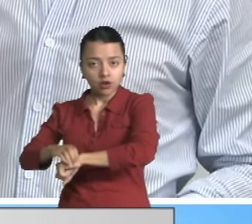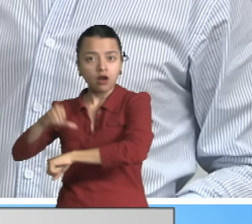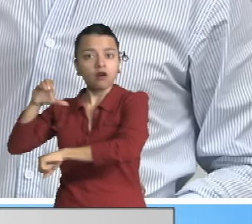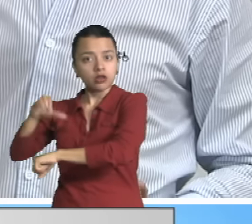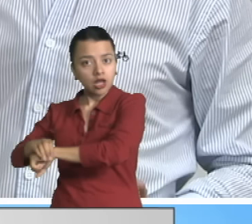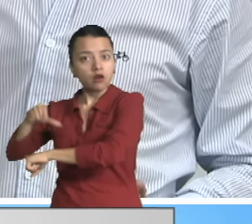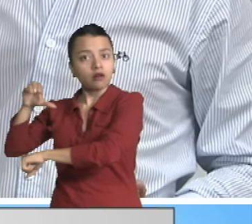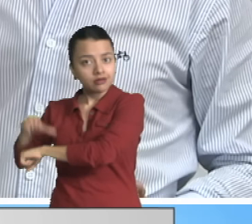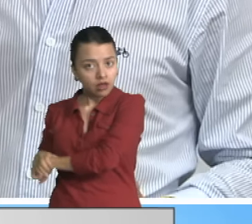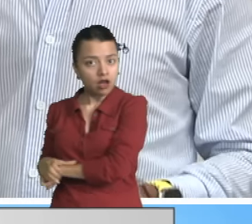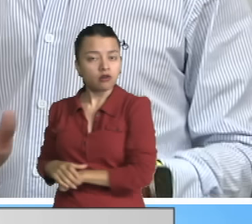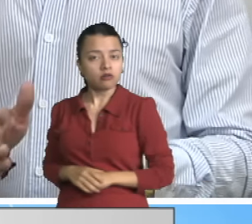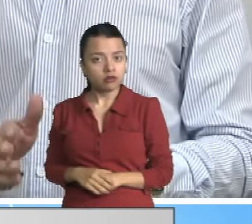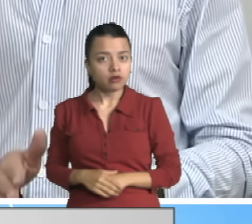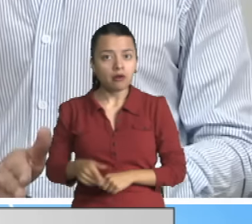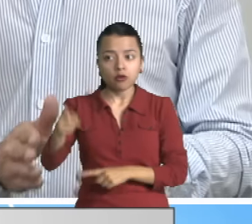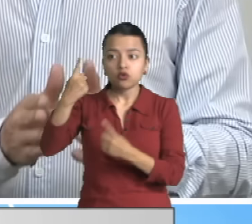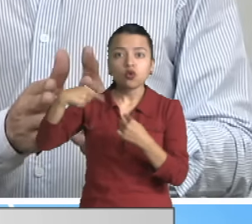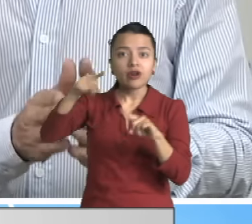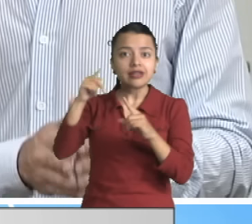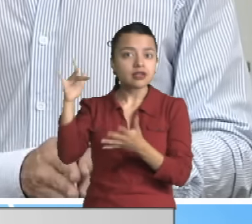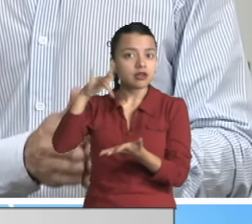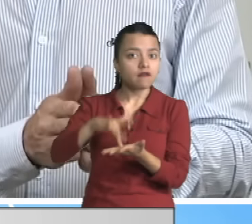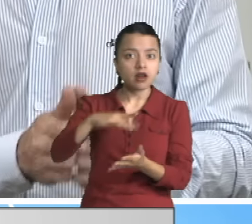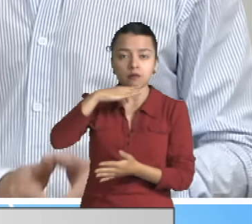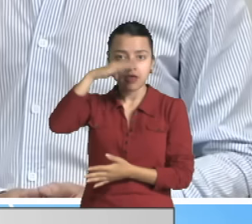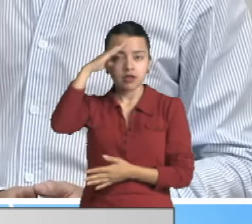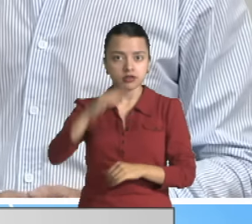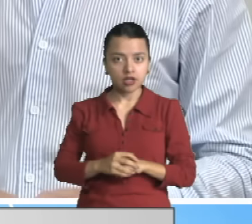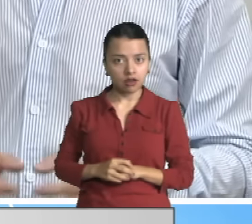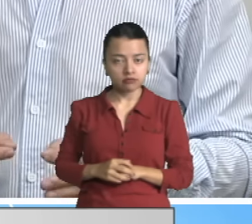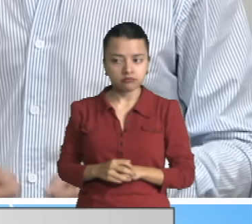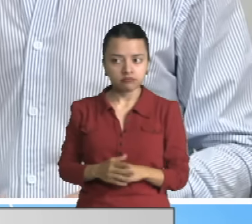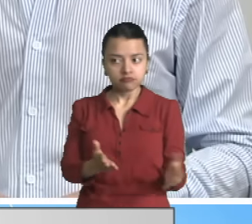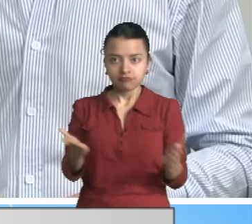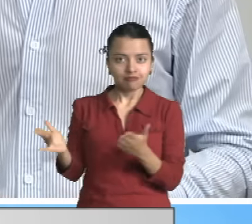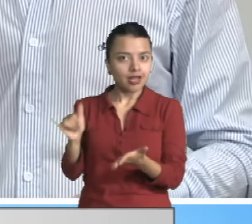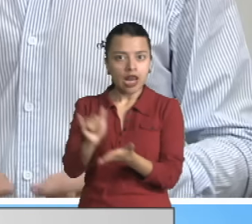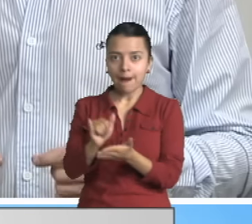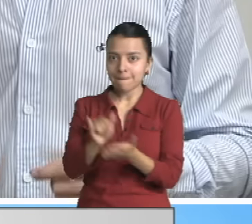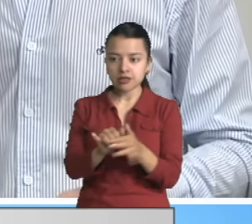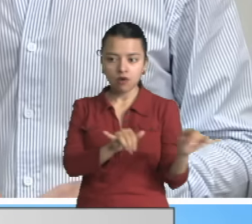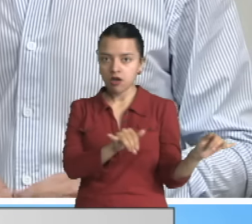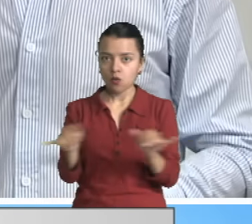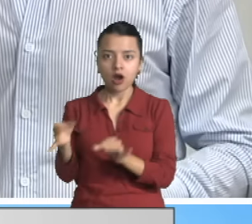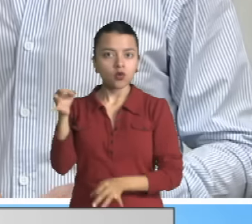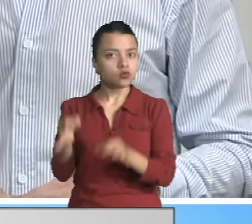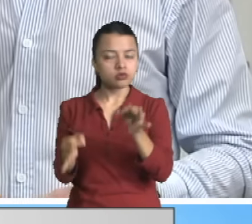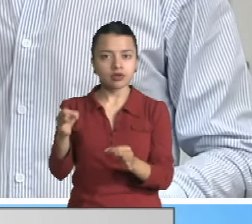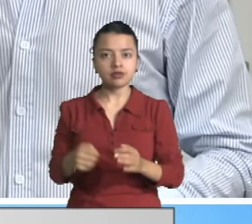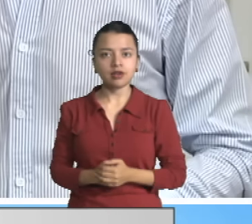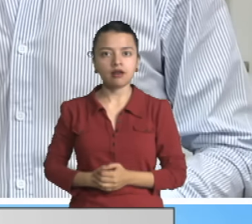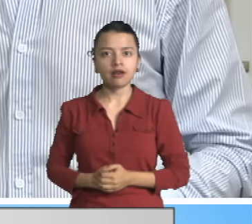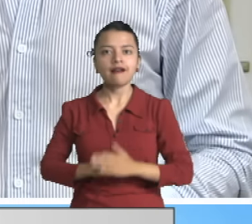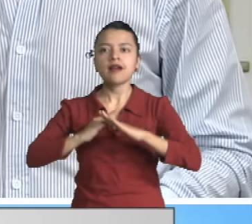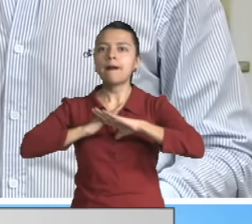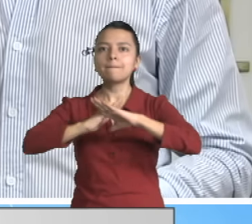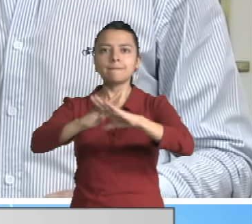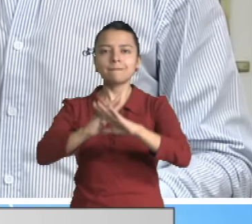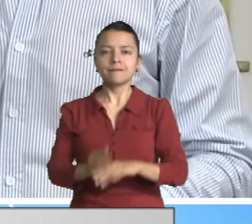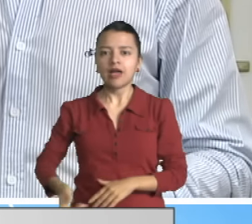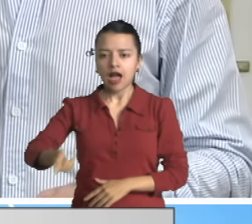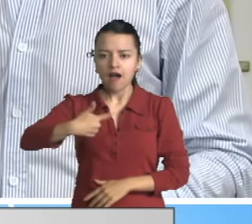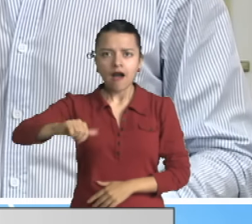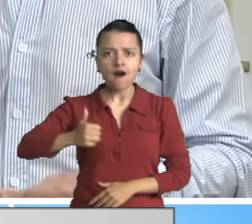bastantico extranjeros también, que van para la misma situación. Aquí tiene que haber justicia. Esta lucha en contra de la explotación sexual de niños,